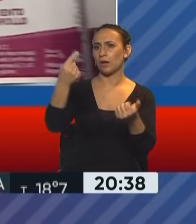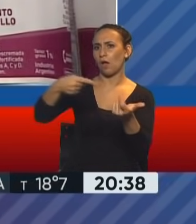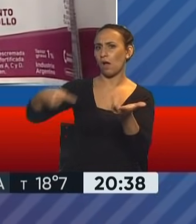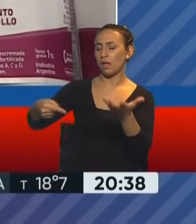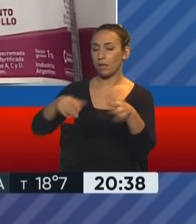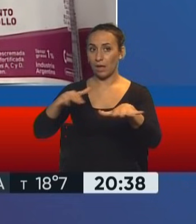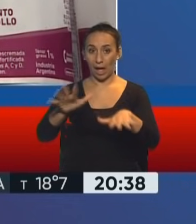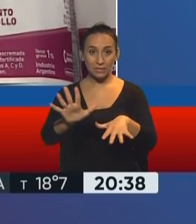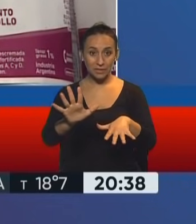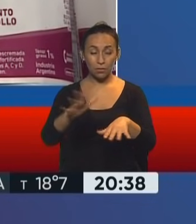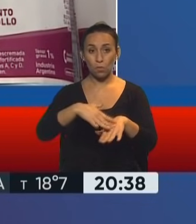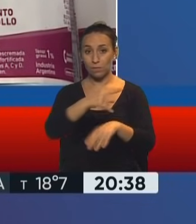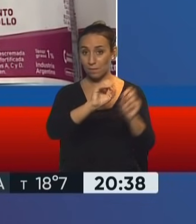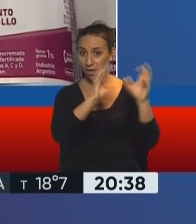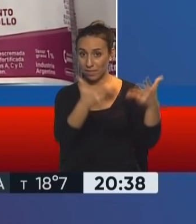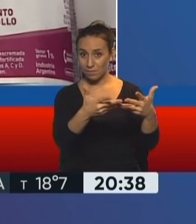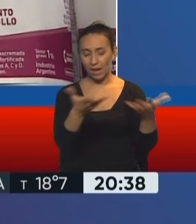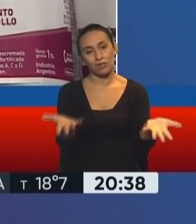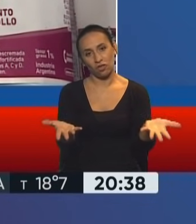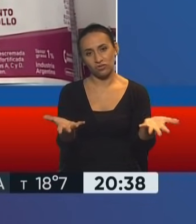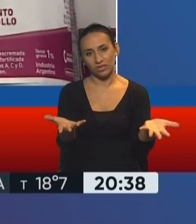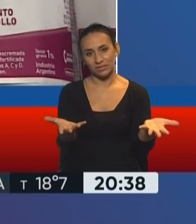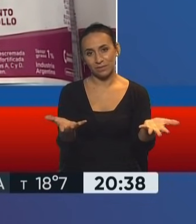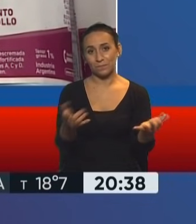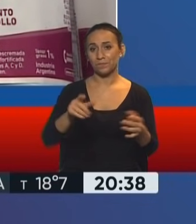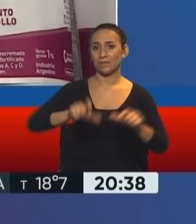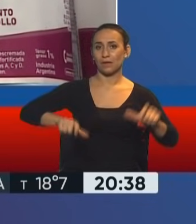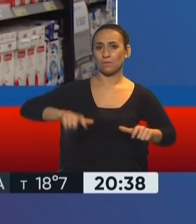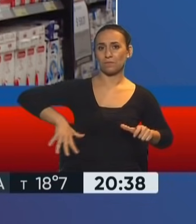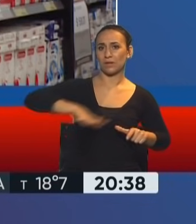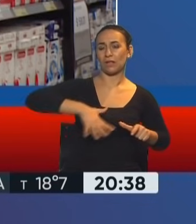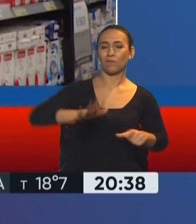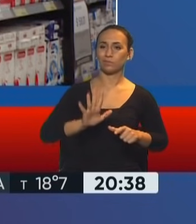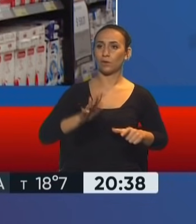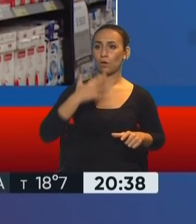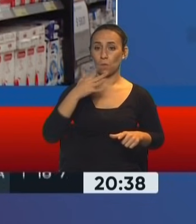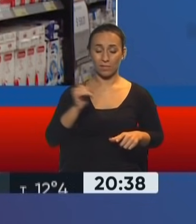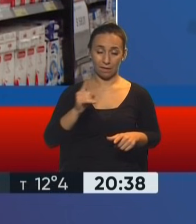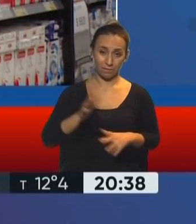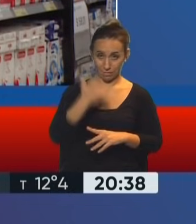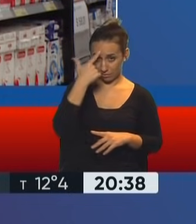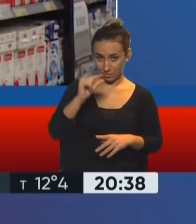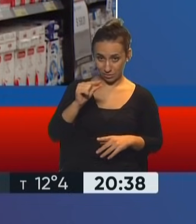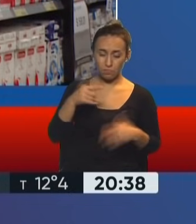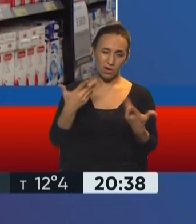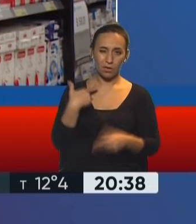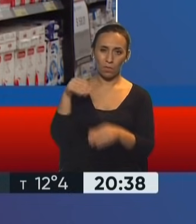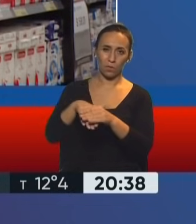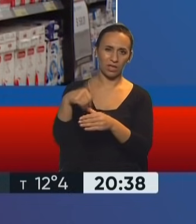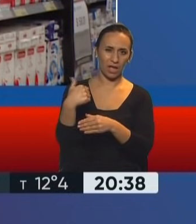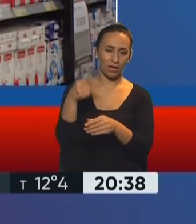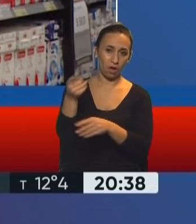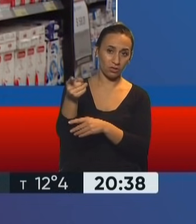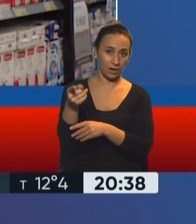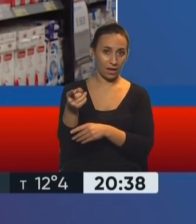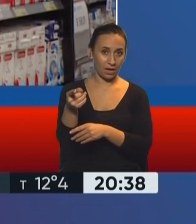también deberías pensar que entonces el electorado no entiende. Por eso votó en contra. No,